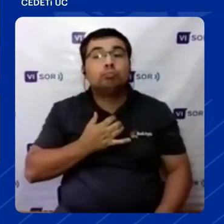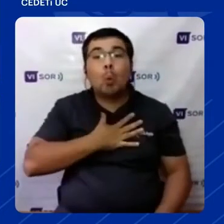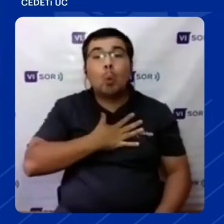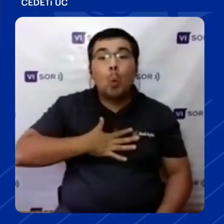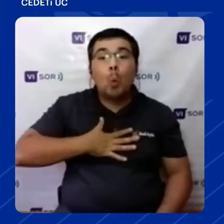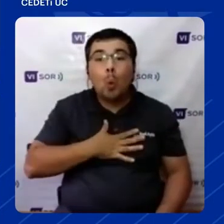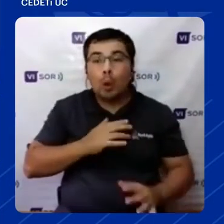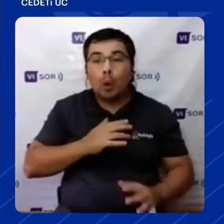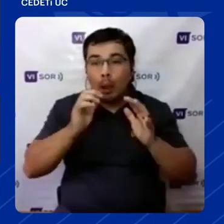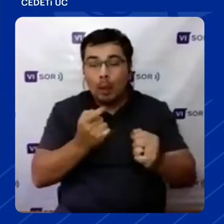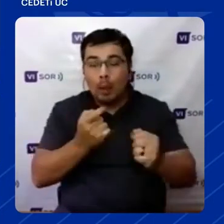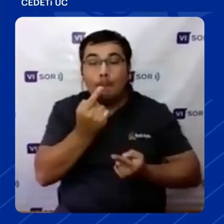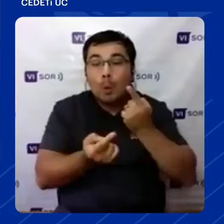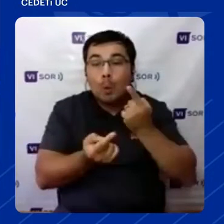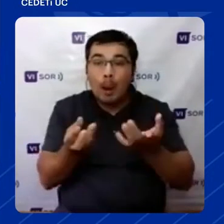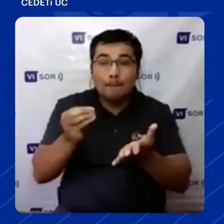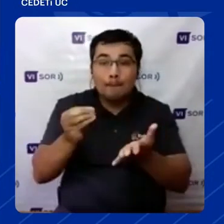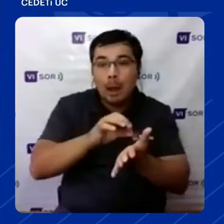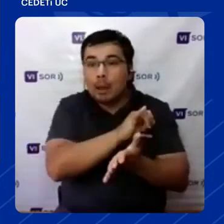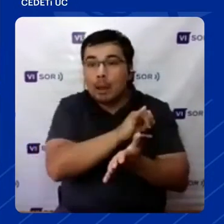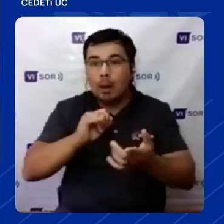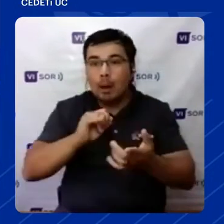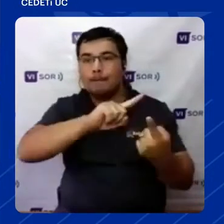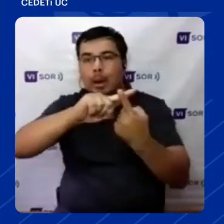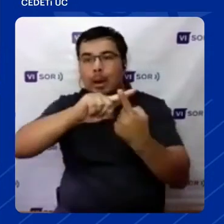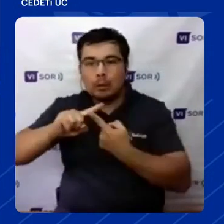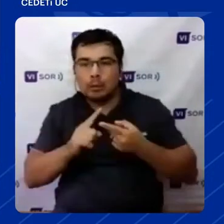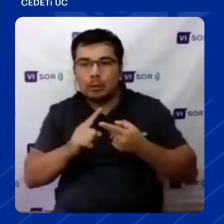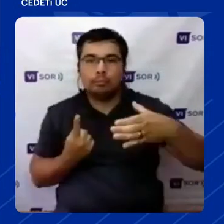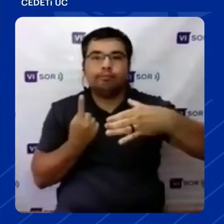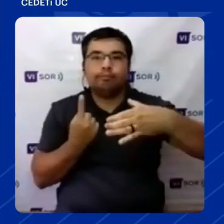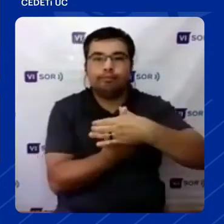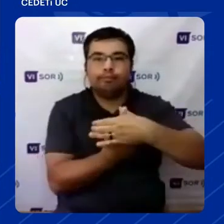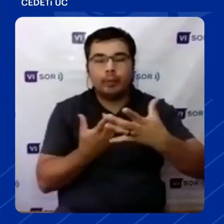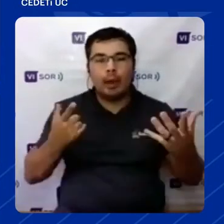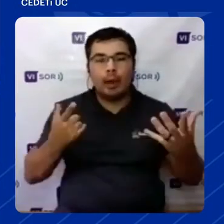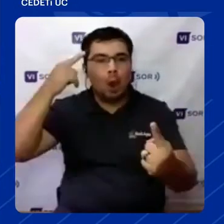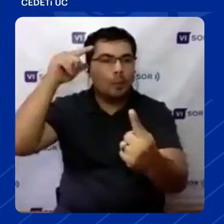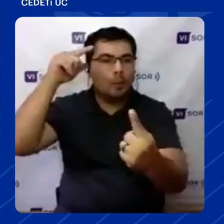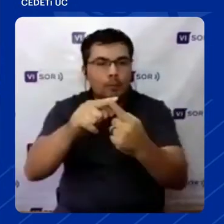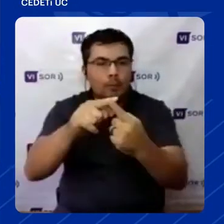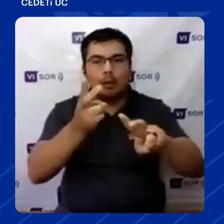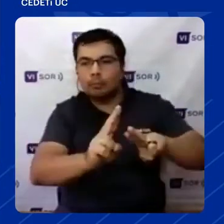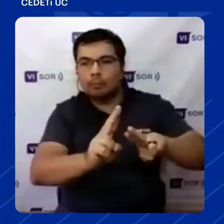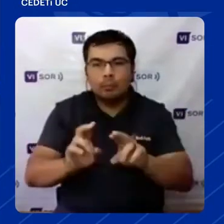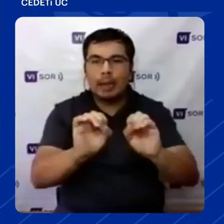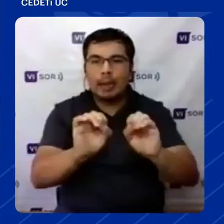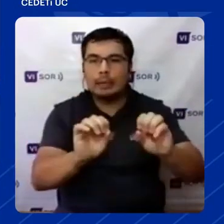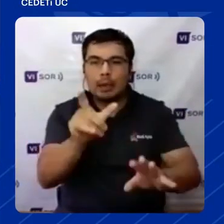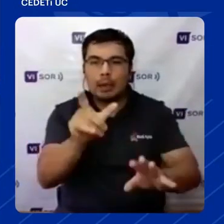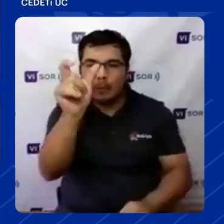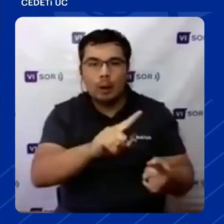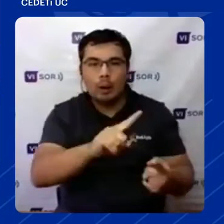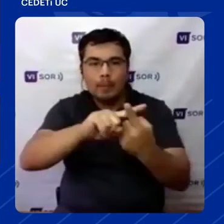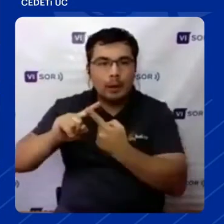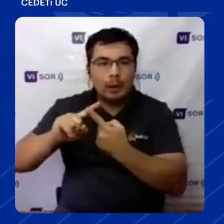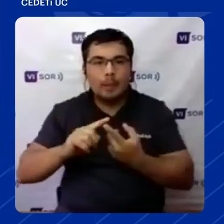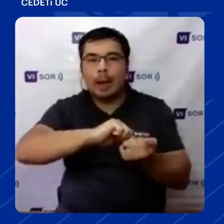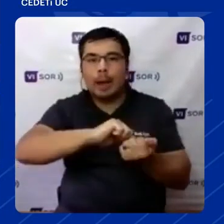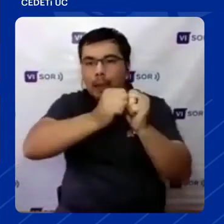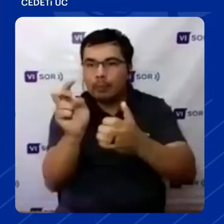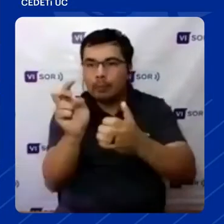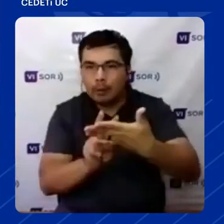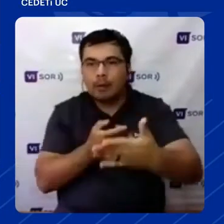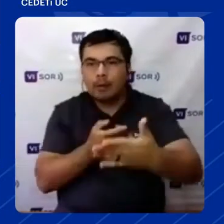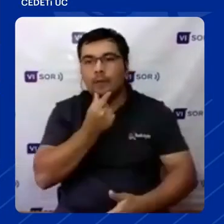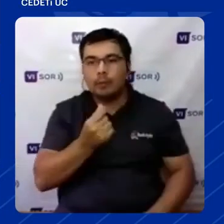para poder participar. El objetivo general de este curso va a ser formar a los participantes para adaptar textos de lectura fácil. En el fondo vamos a